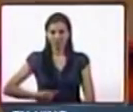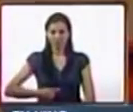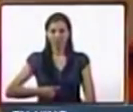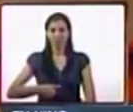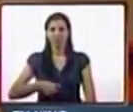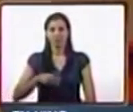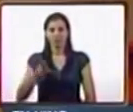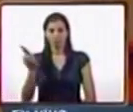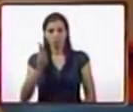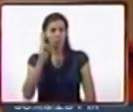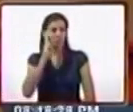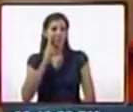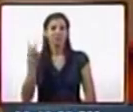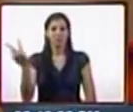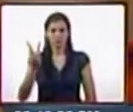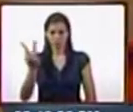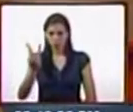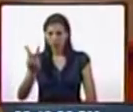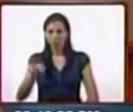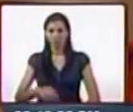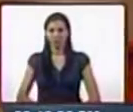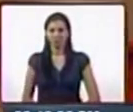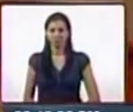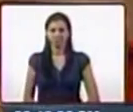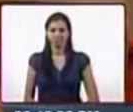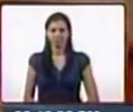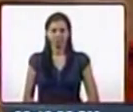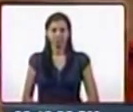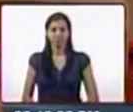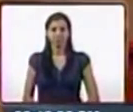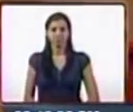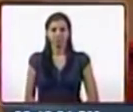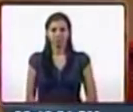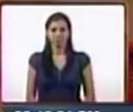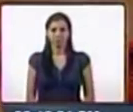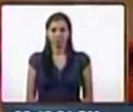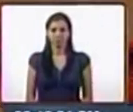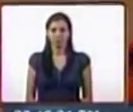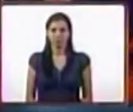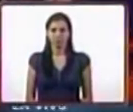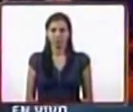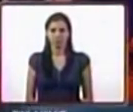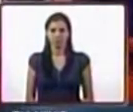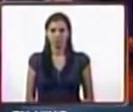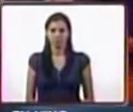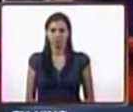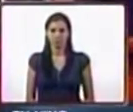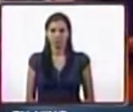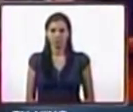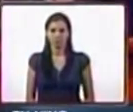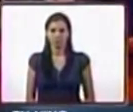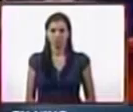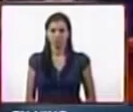República Bolivariana de Venezuela. ¡Atención! ¡Fir!